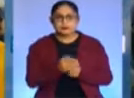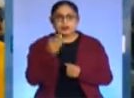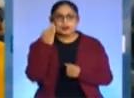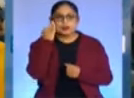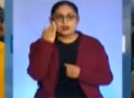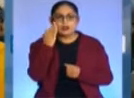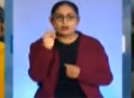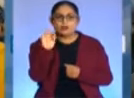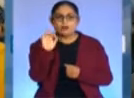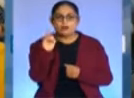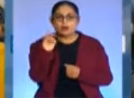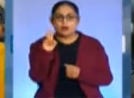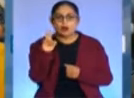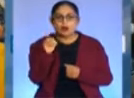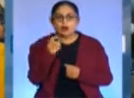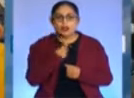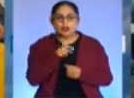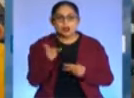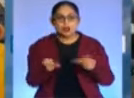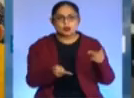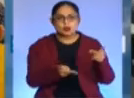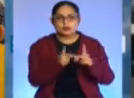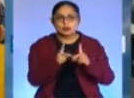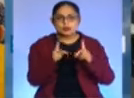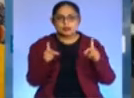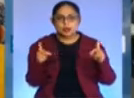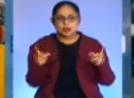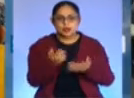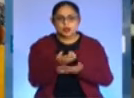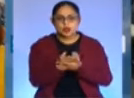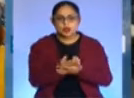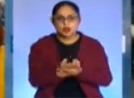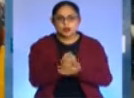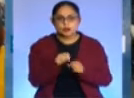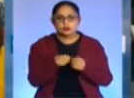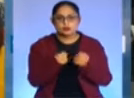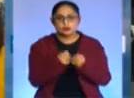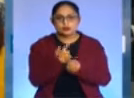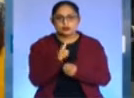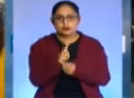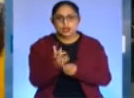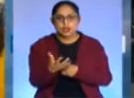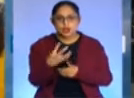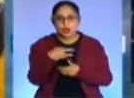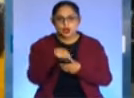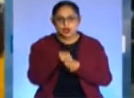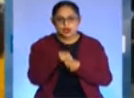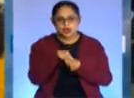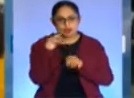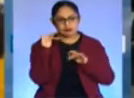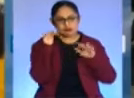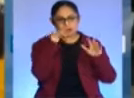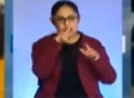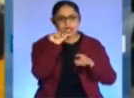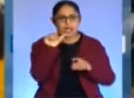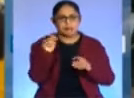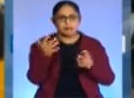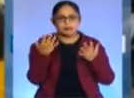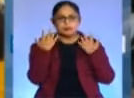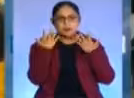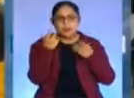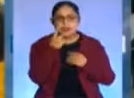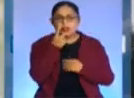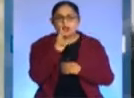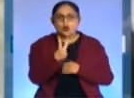Durante el foro de consulta Desarrollo Económico, Social e Incluyente celebrado en Apatzingán, el gobernador Alfredo Ramírez Bedoya anunció que